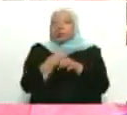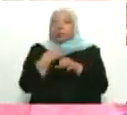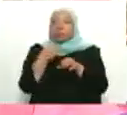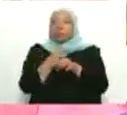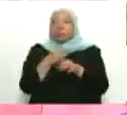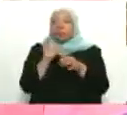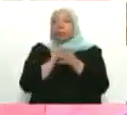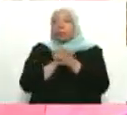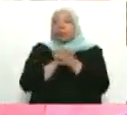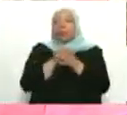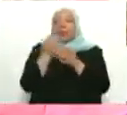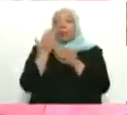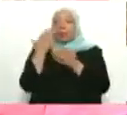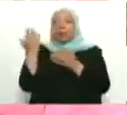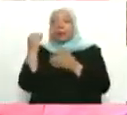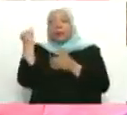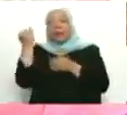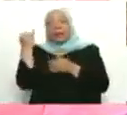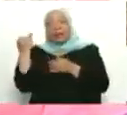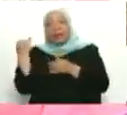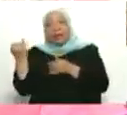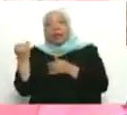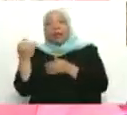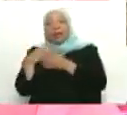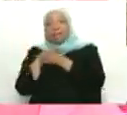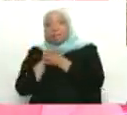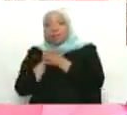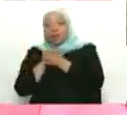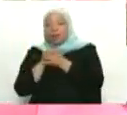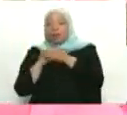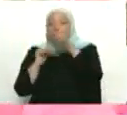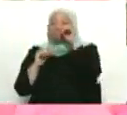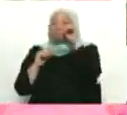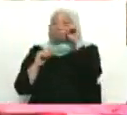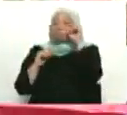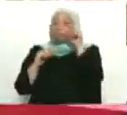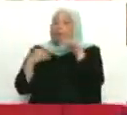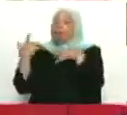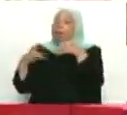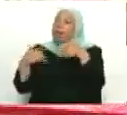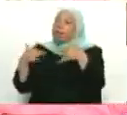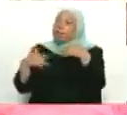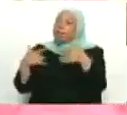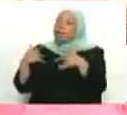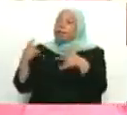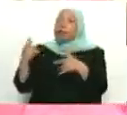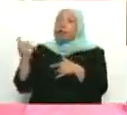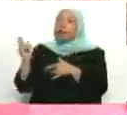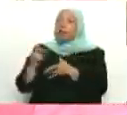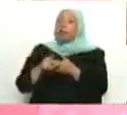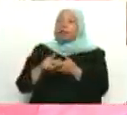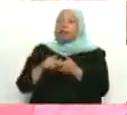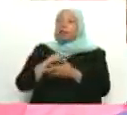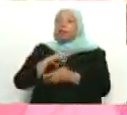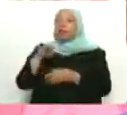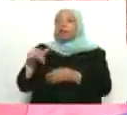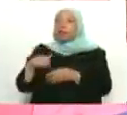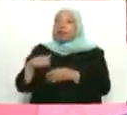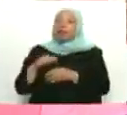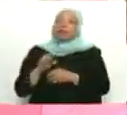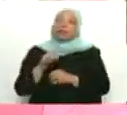Iris, esto hemos venido, este tipo de actividades, luego del despliegue, nosotros hemos